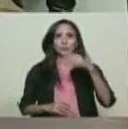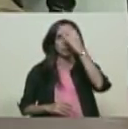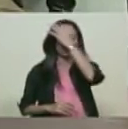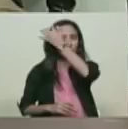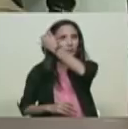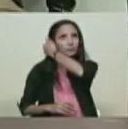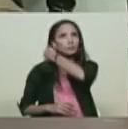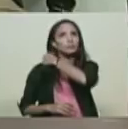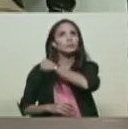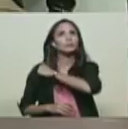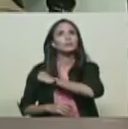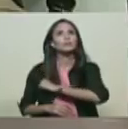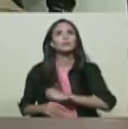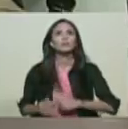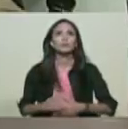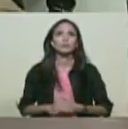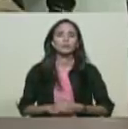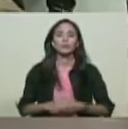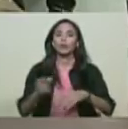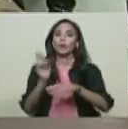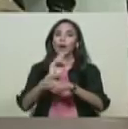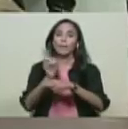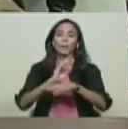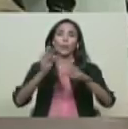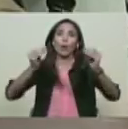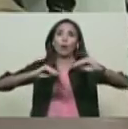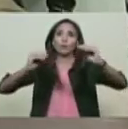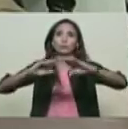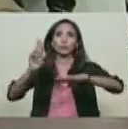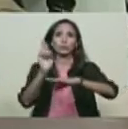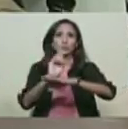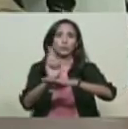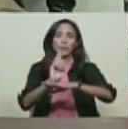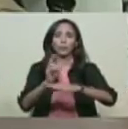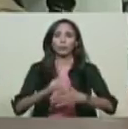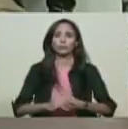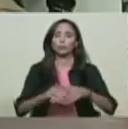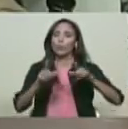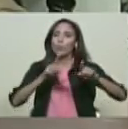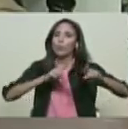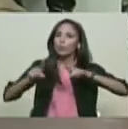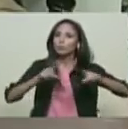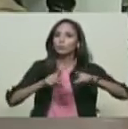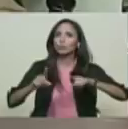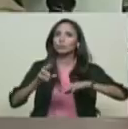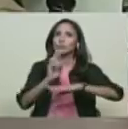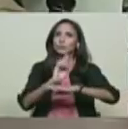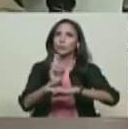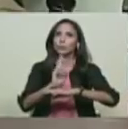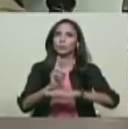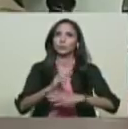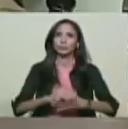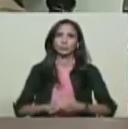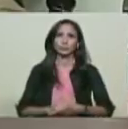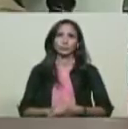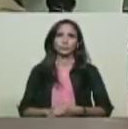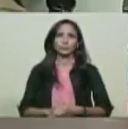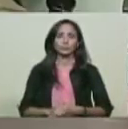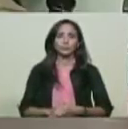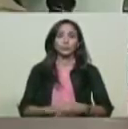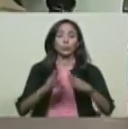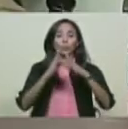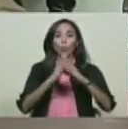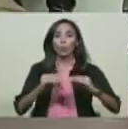que se aceleren los trabajos de un acuerdo de control del contrabando de todos los